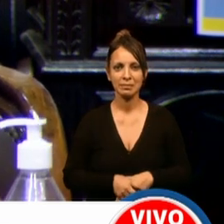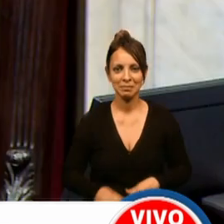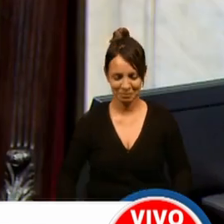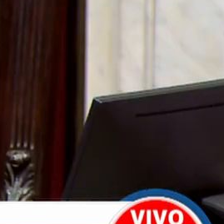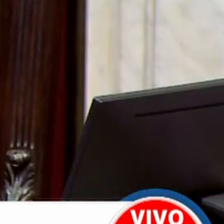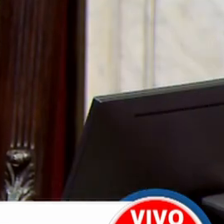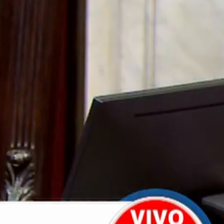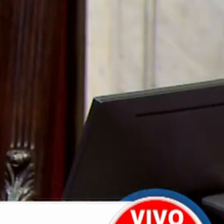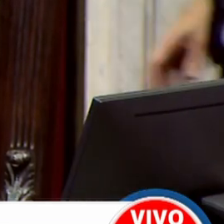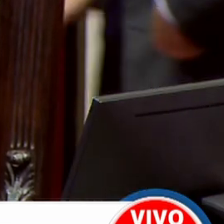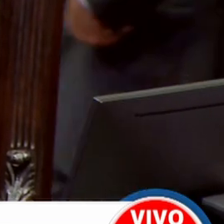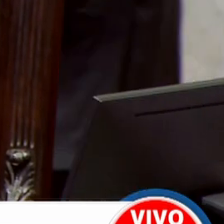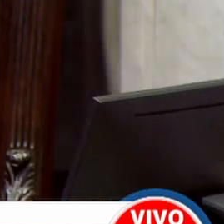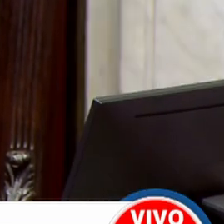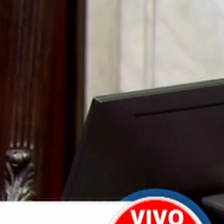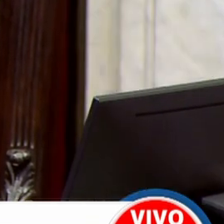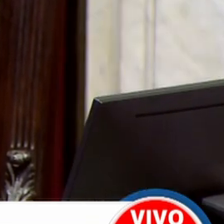gracias diputada